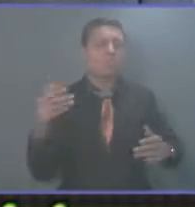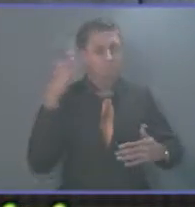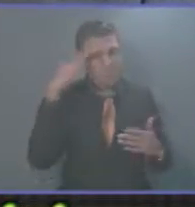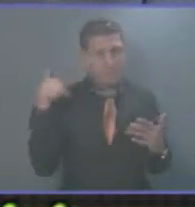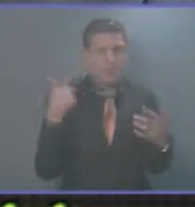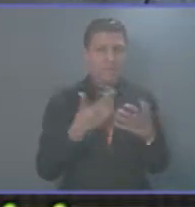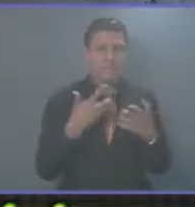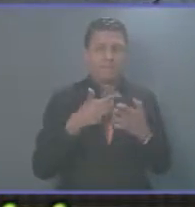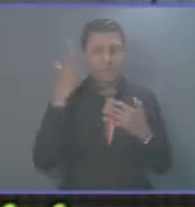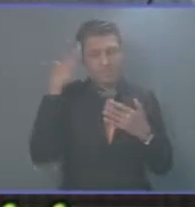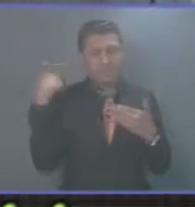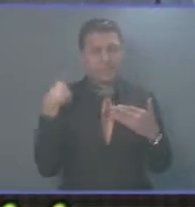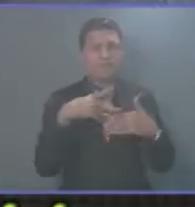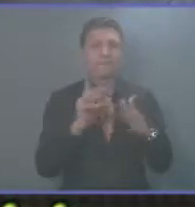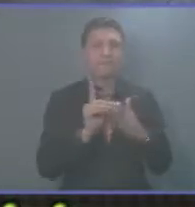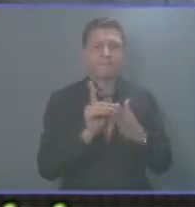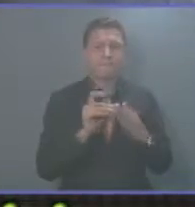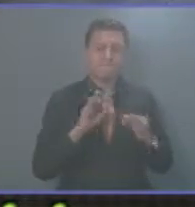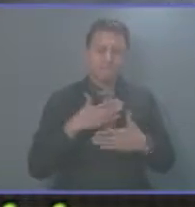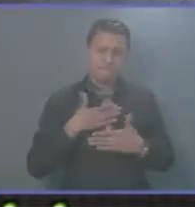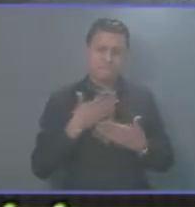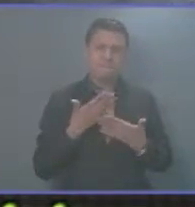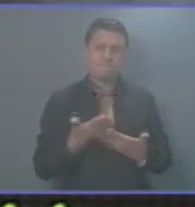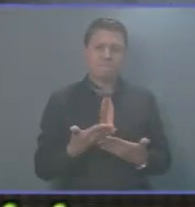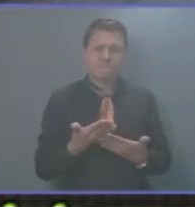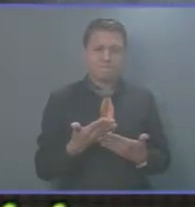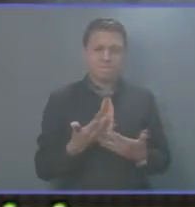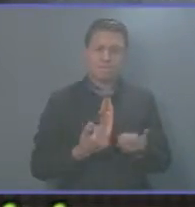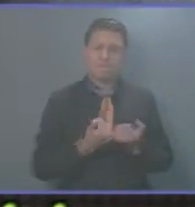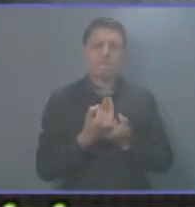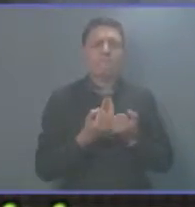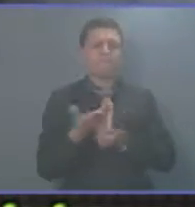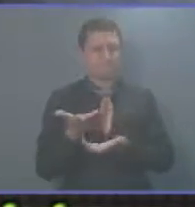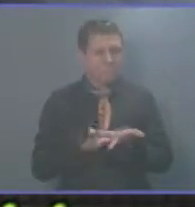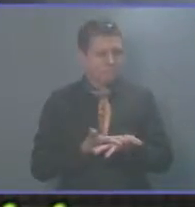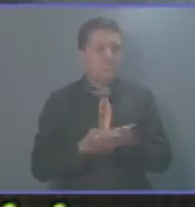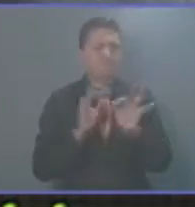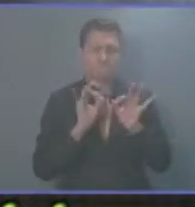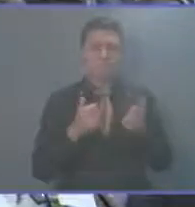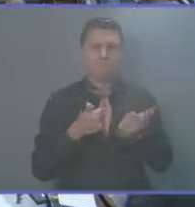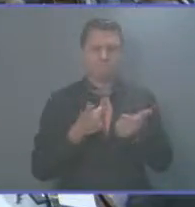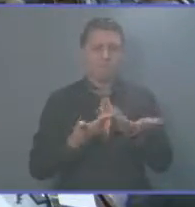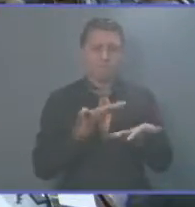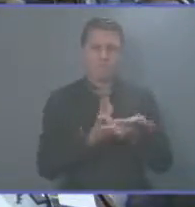compañera diputada, la cual también con mucho agrado la acompañamos, señor presidente. Gracias.